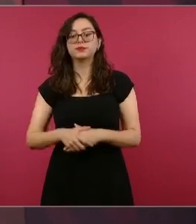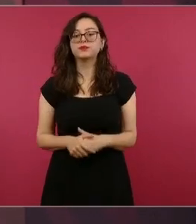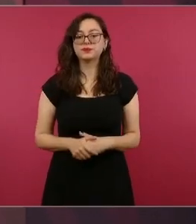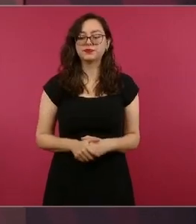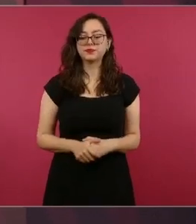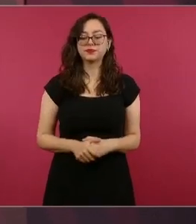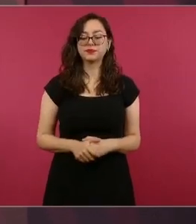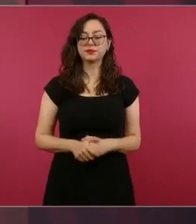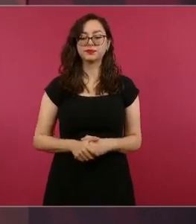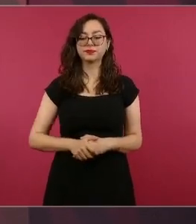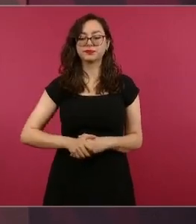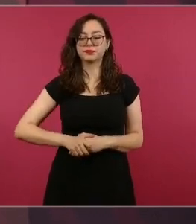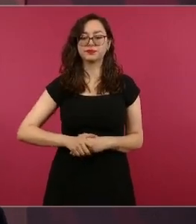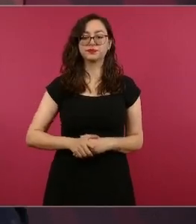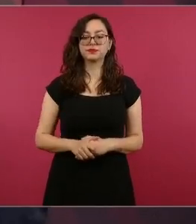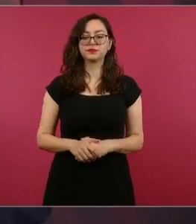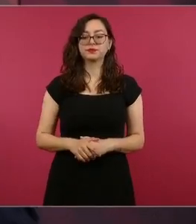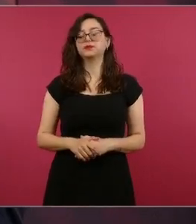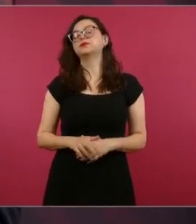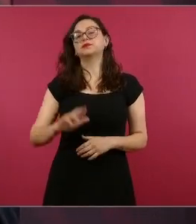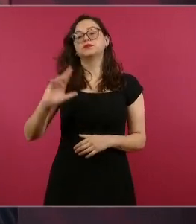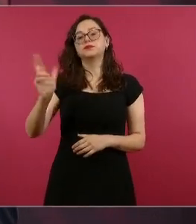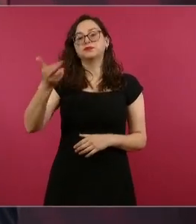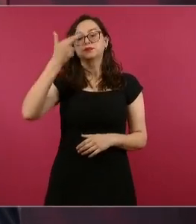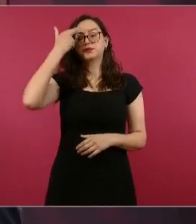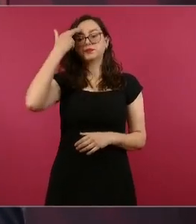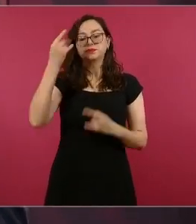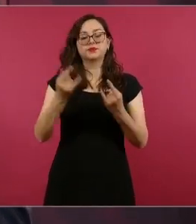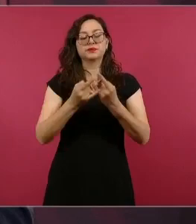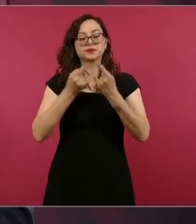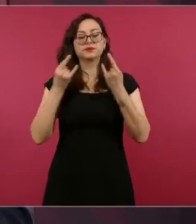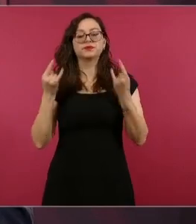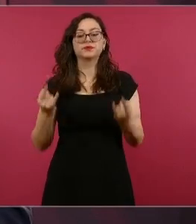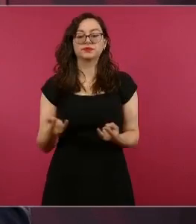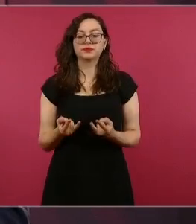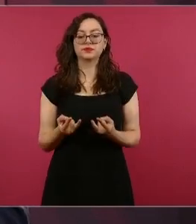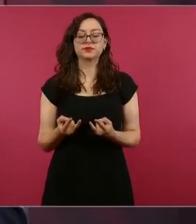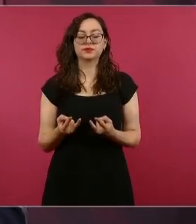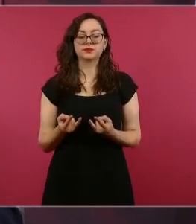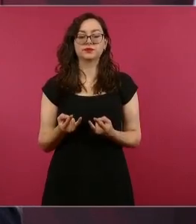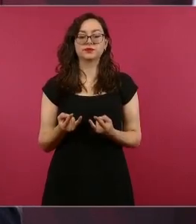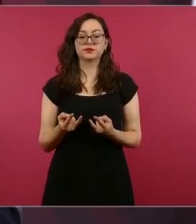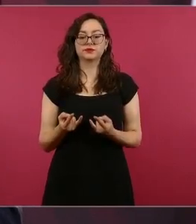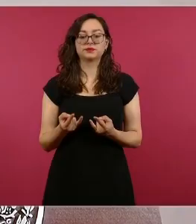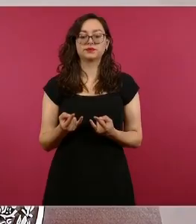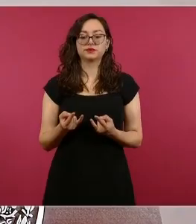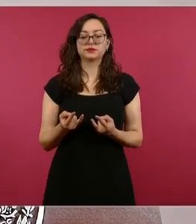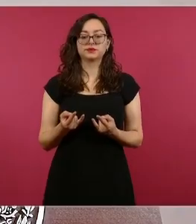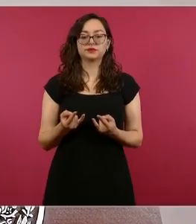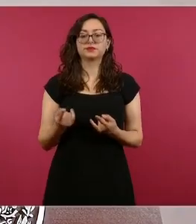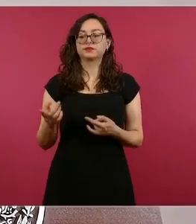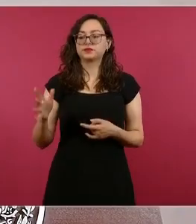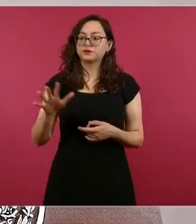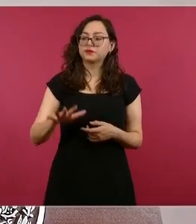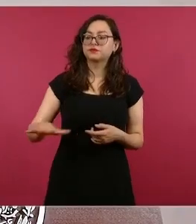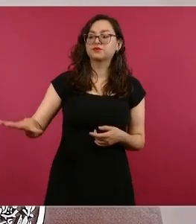el triunfo de los soldados mexicanos que se cubrieron de